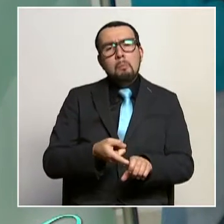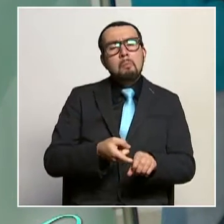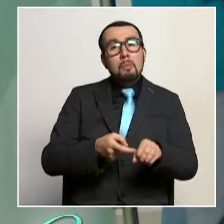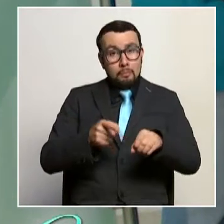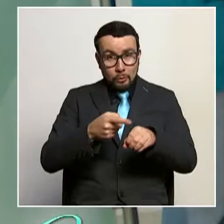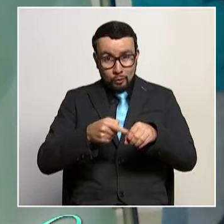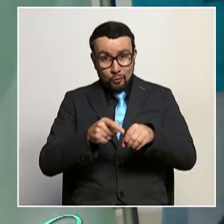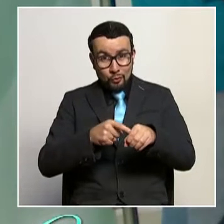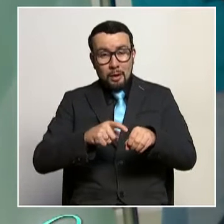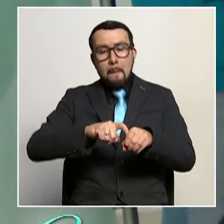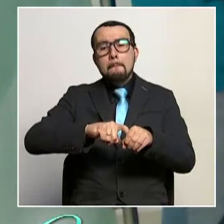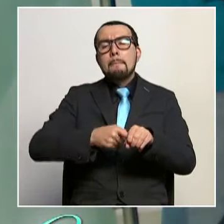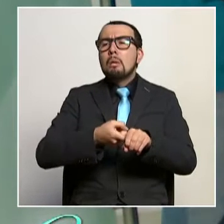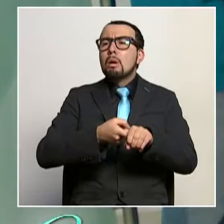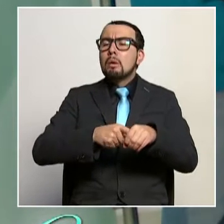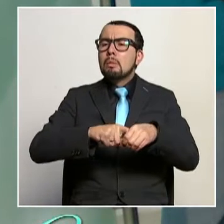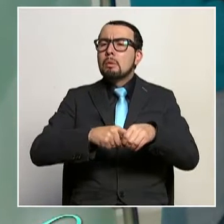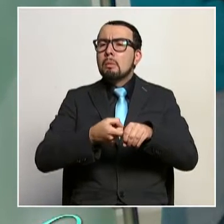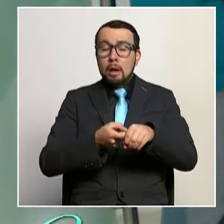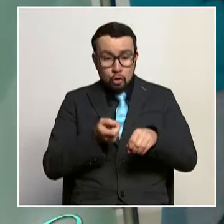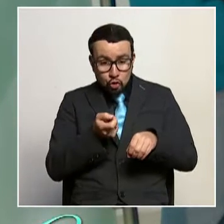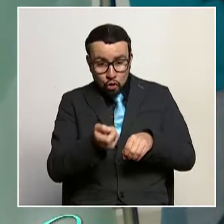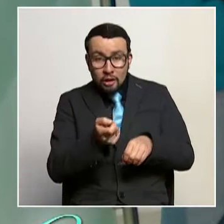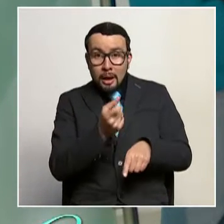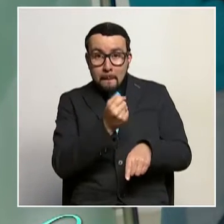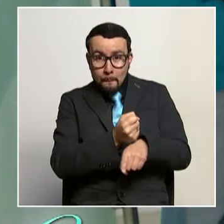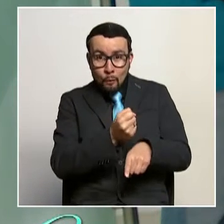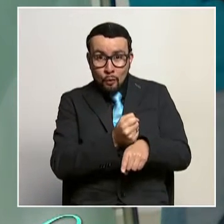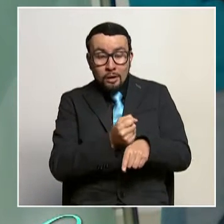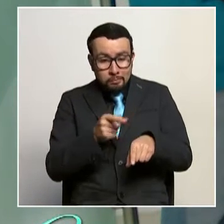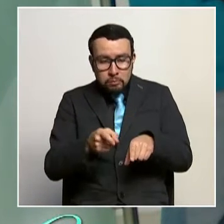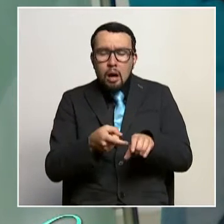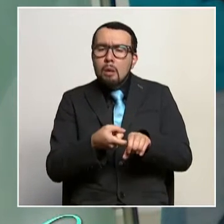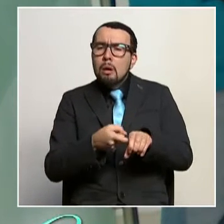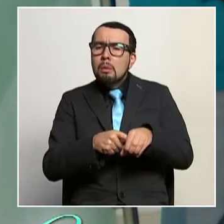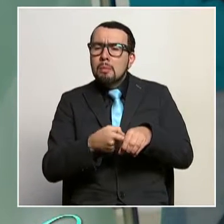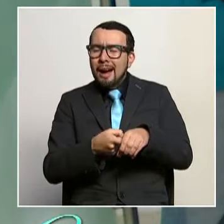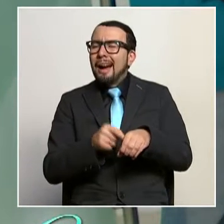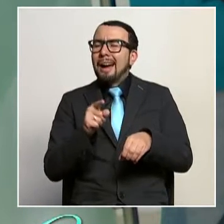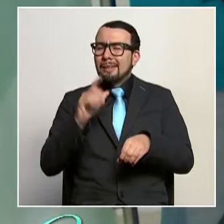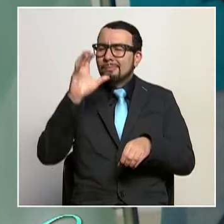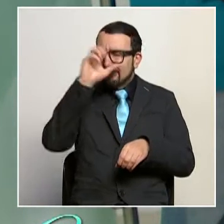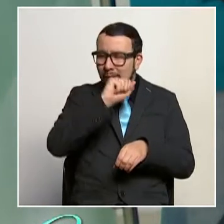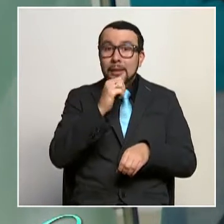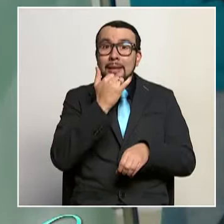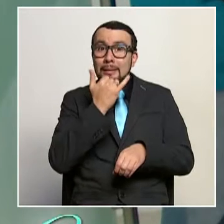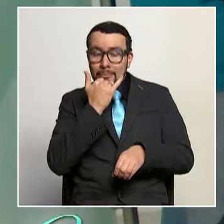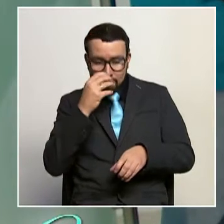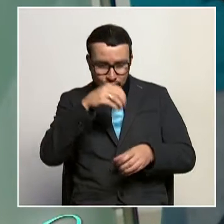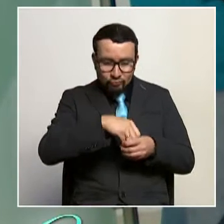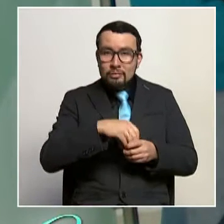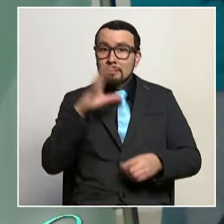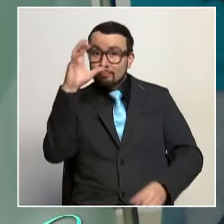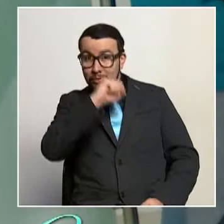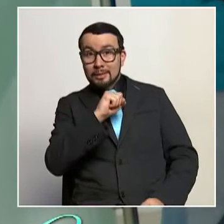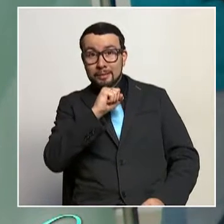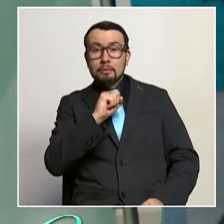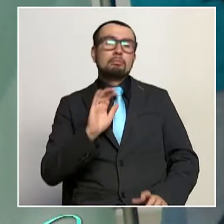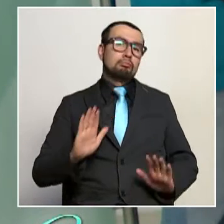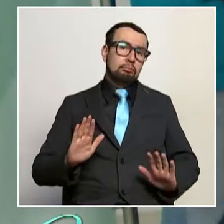la próstata con el recto, hay una afectación directa de lo que ocurre en el recto con lo que está ocurriendo en la próstata. Un